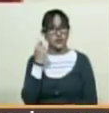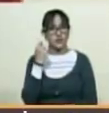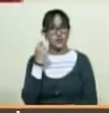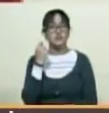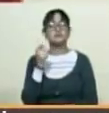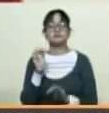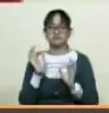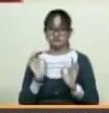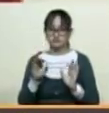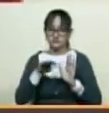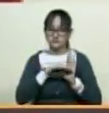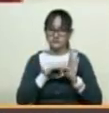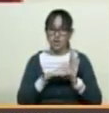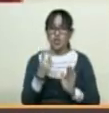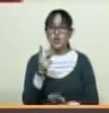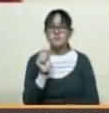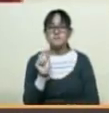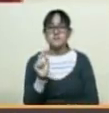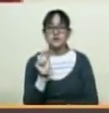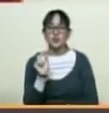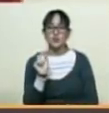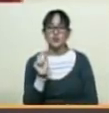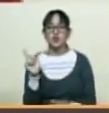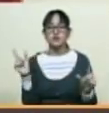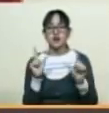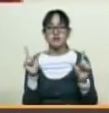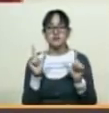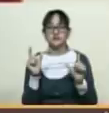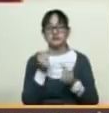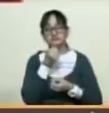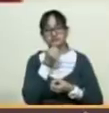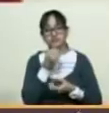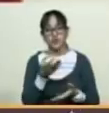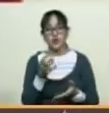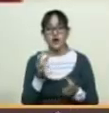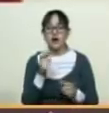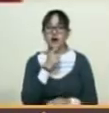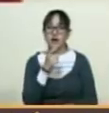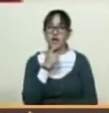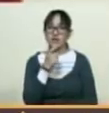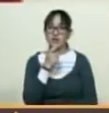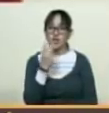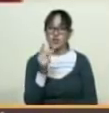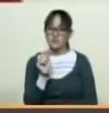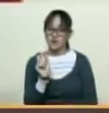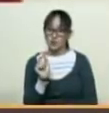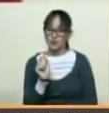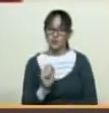hemos establecido 2 minutos para la televisión y para la radio.